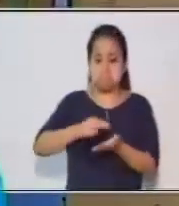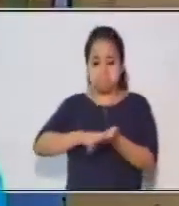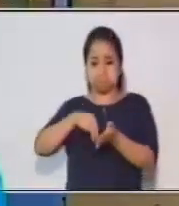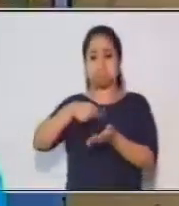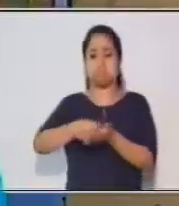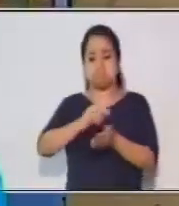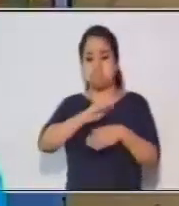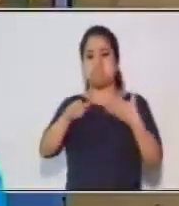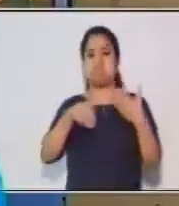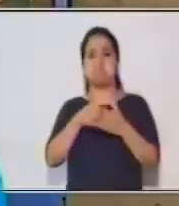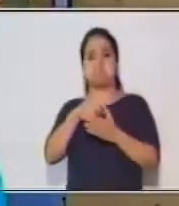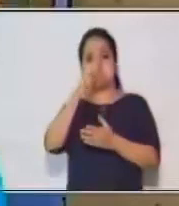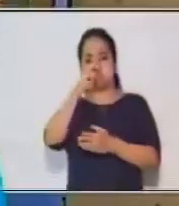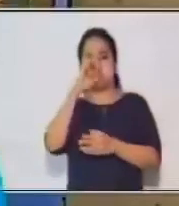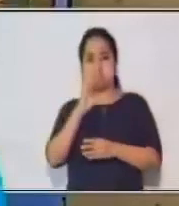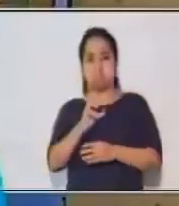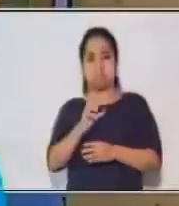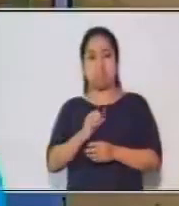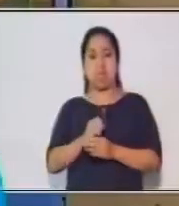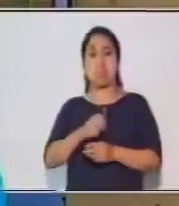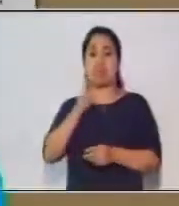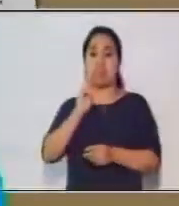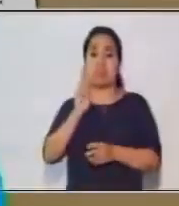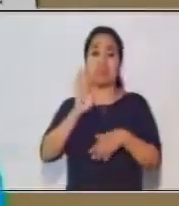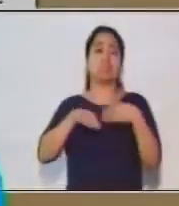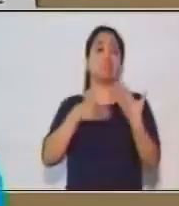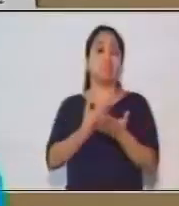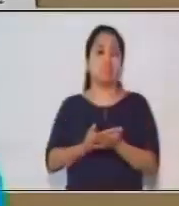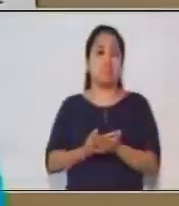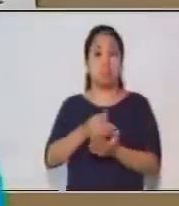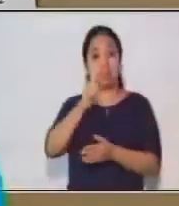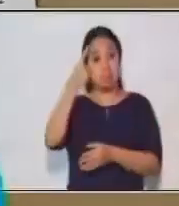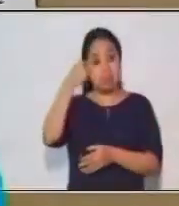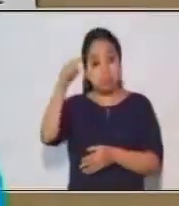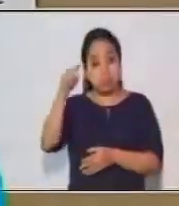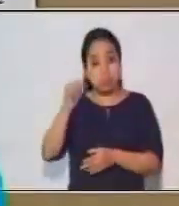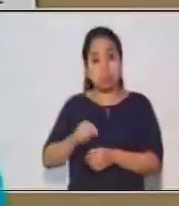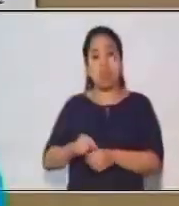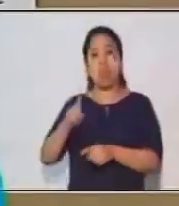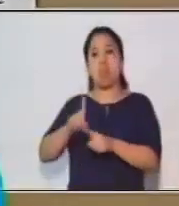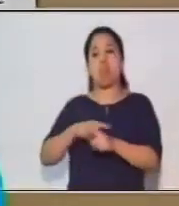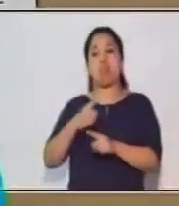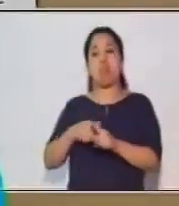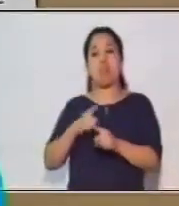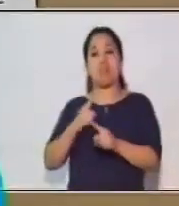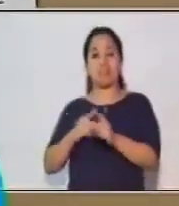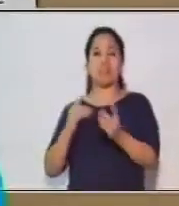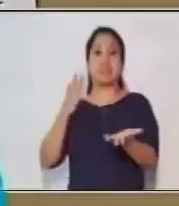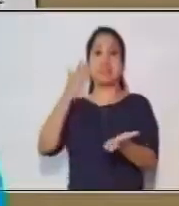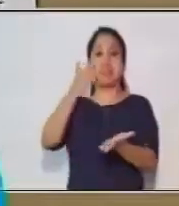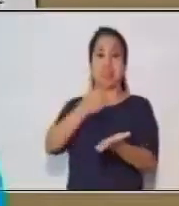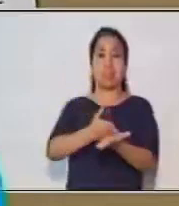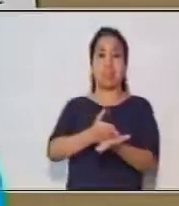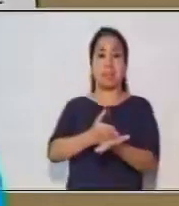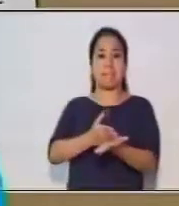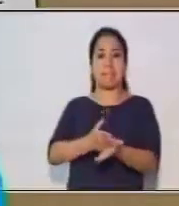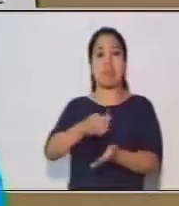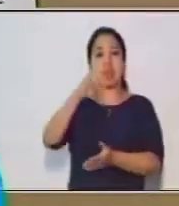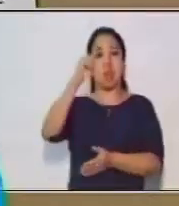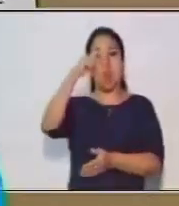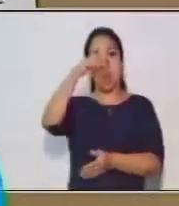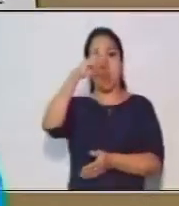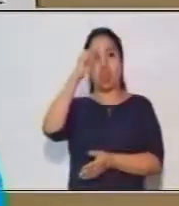rocas y siempre se caía. Un día cuando llegó el